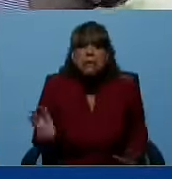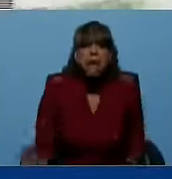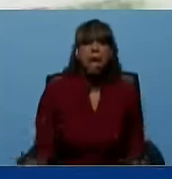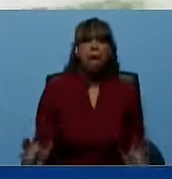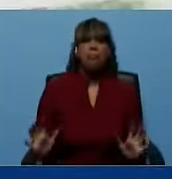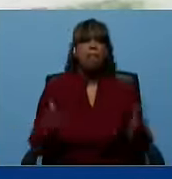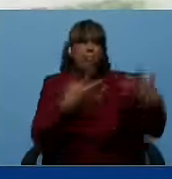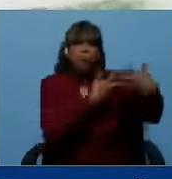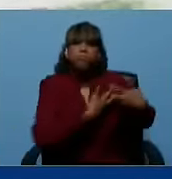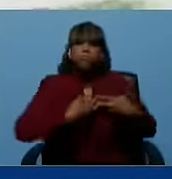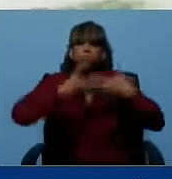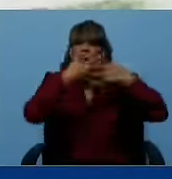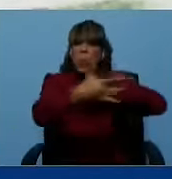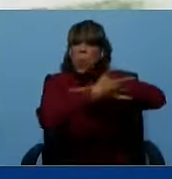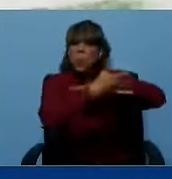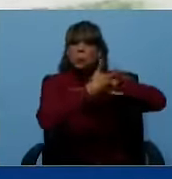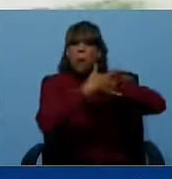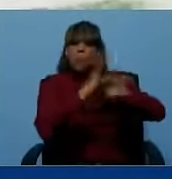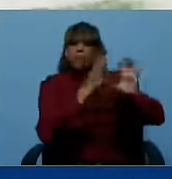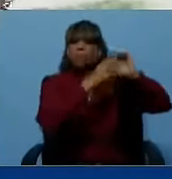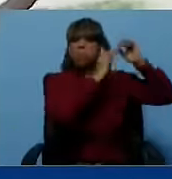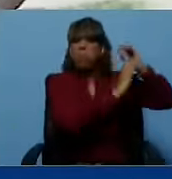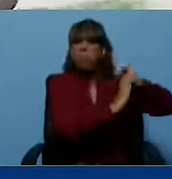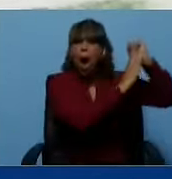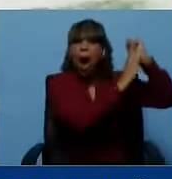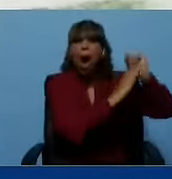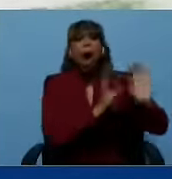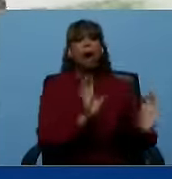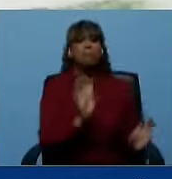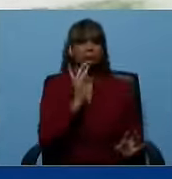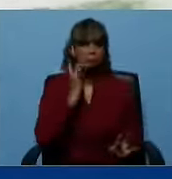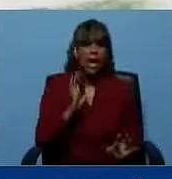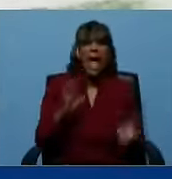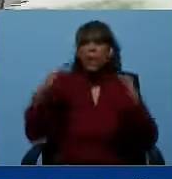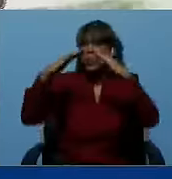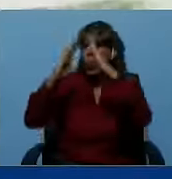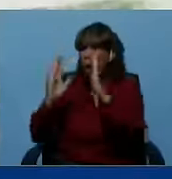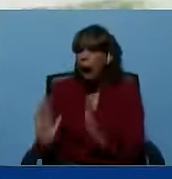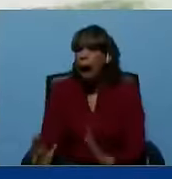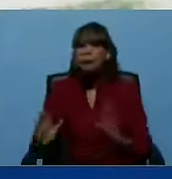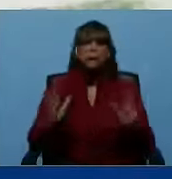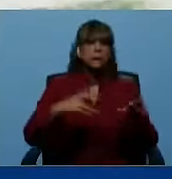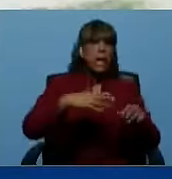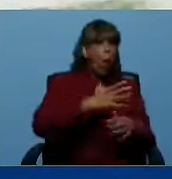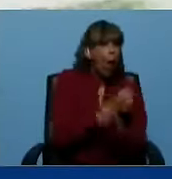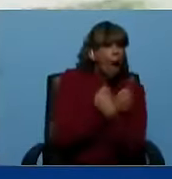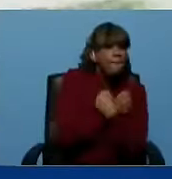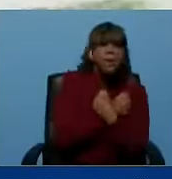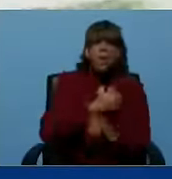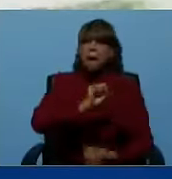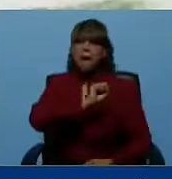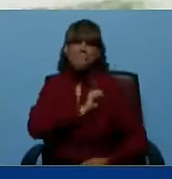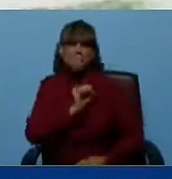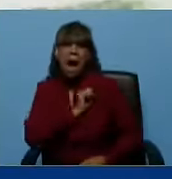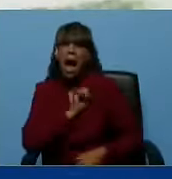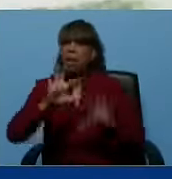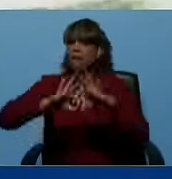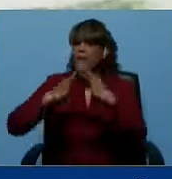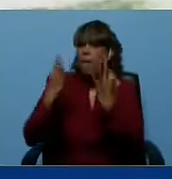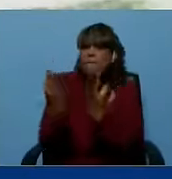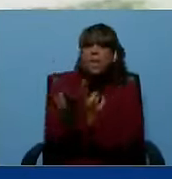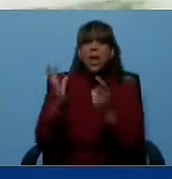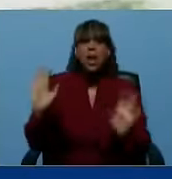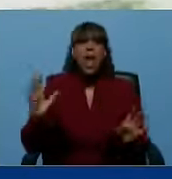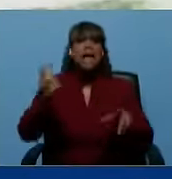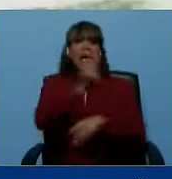del imperialismo tecnológico. Y vamos a explicar esto en el hogar, a los panas, a las amistades, a la familia, y